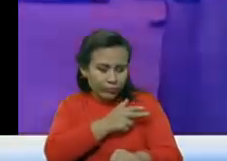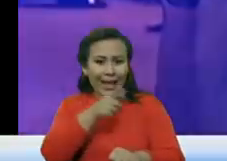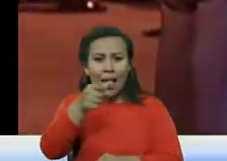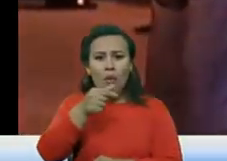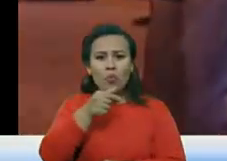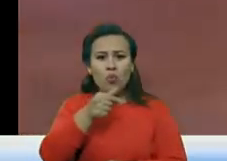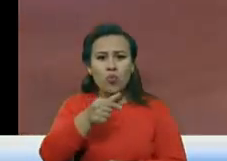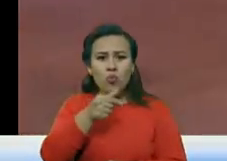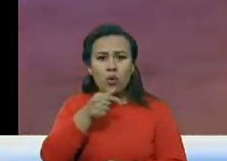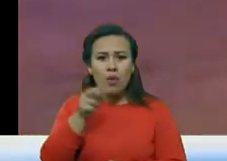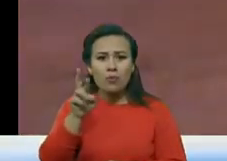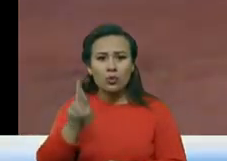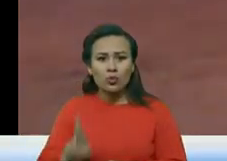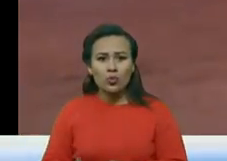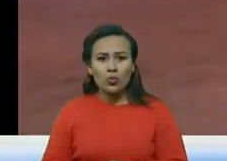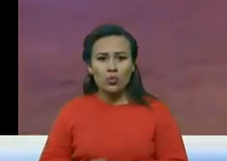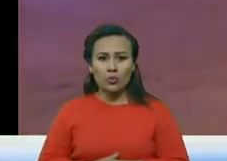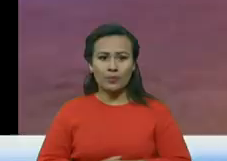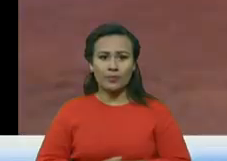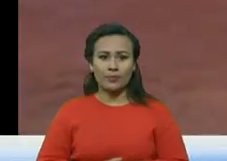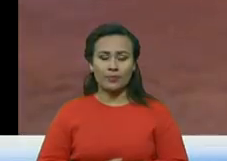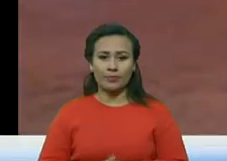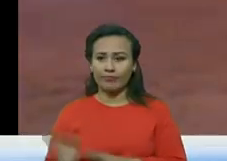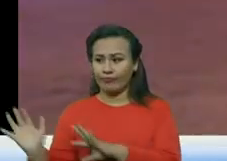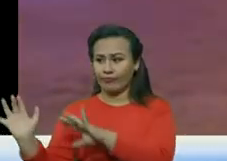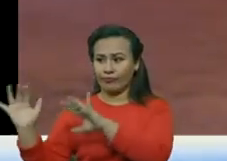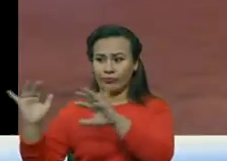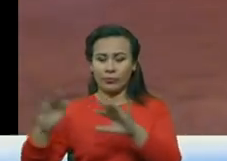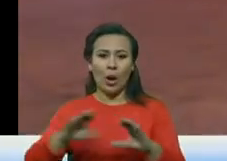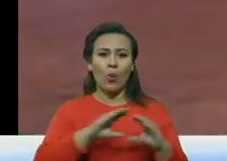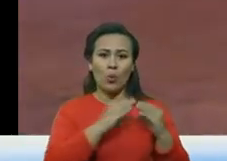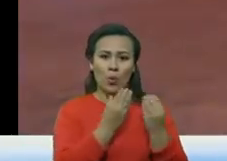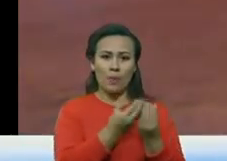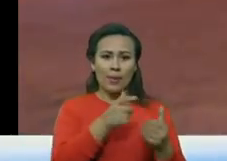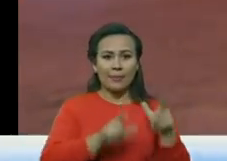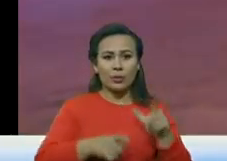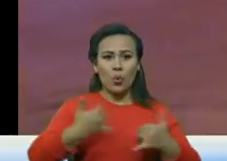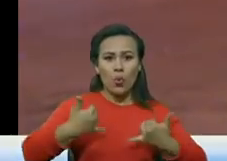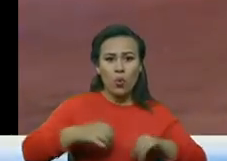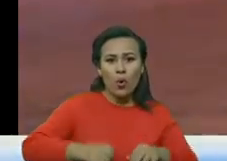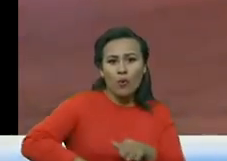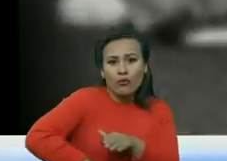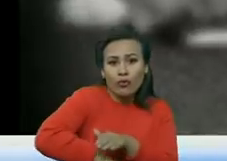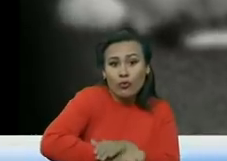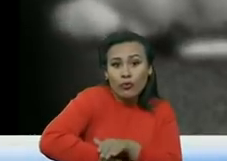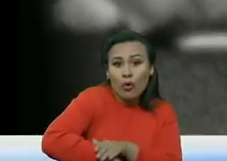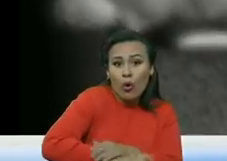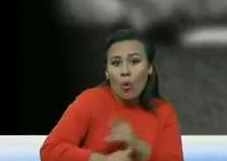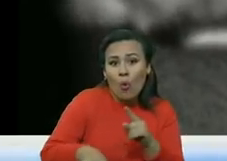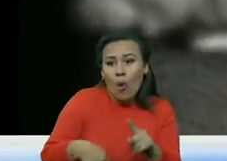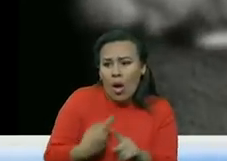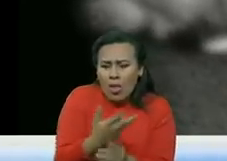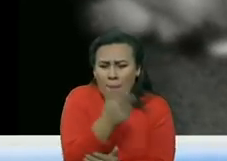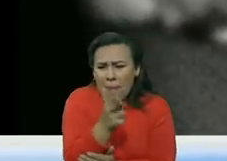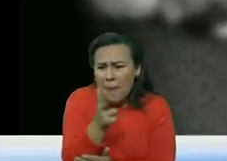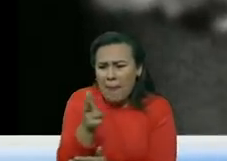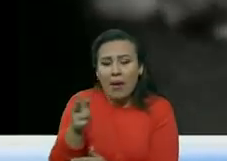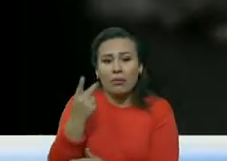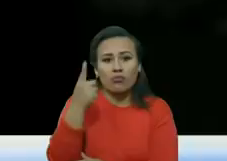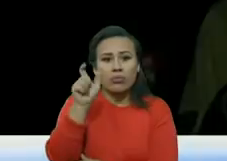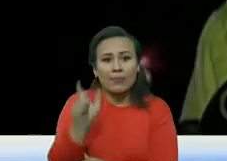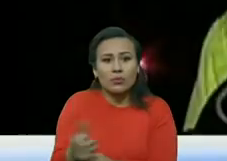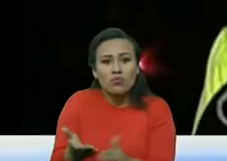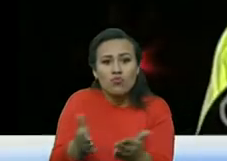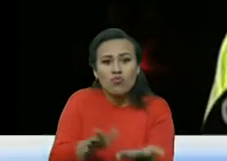cooperativa Guayasiquil en el Guasmo Sur. Se acercaron al grupo de ciudadanos que jugaba un partido de indoor fútbol, cuando abrieron fuego y mataron a un